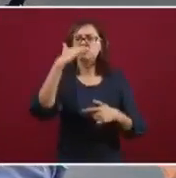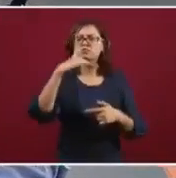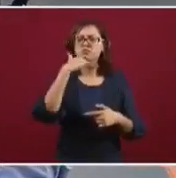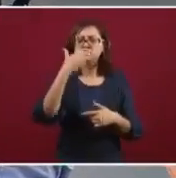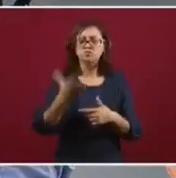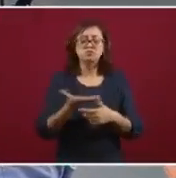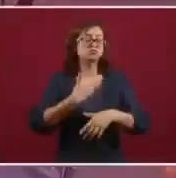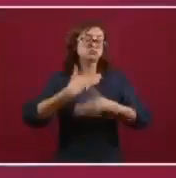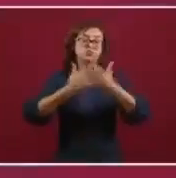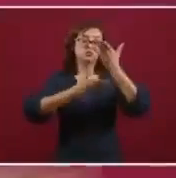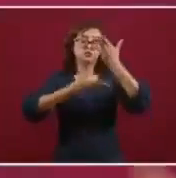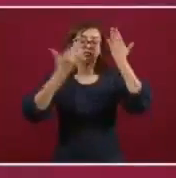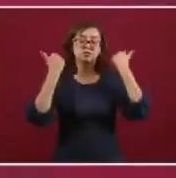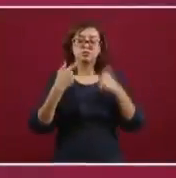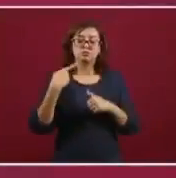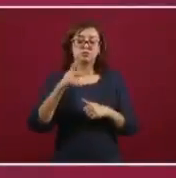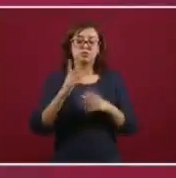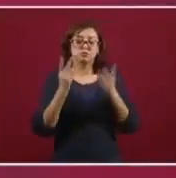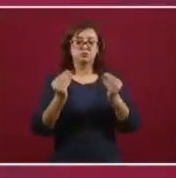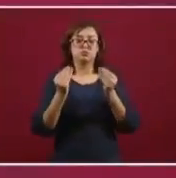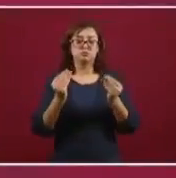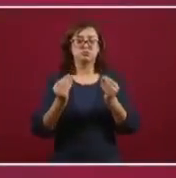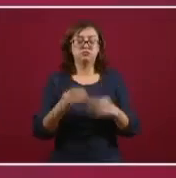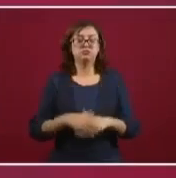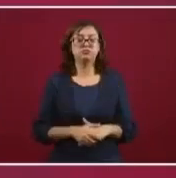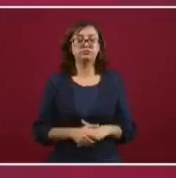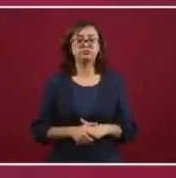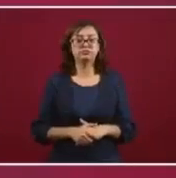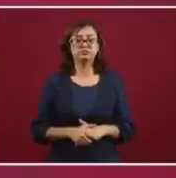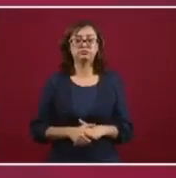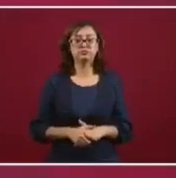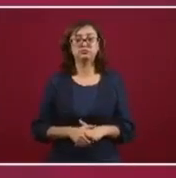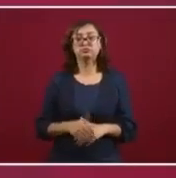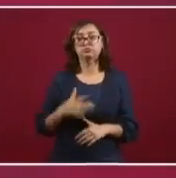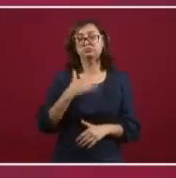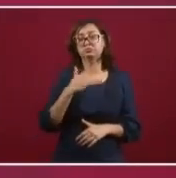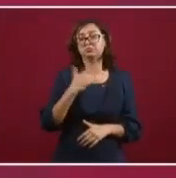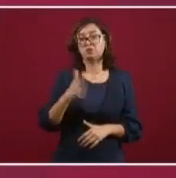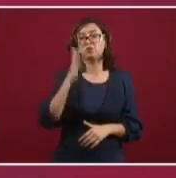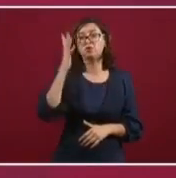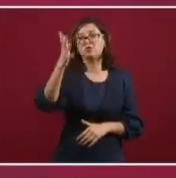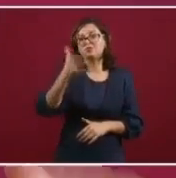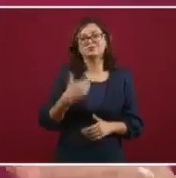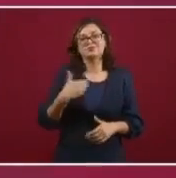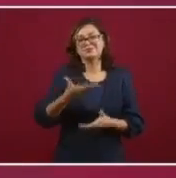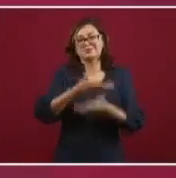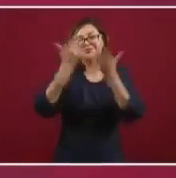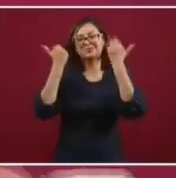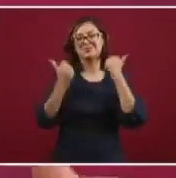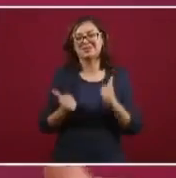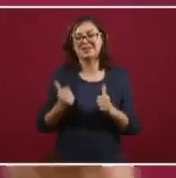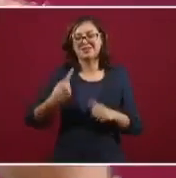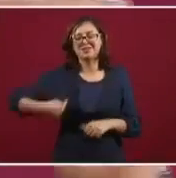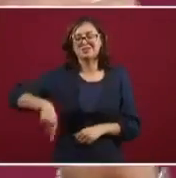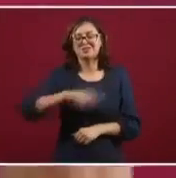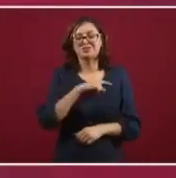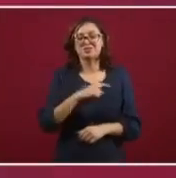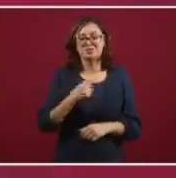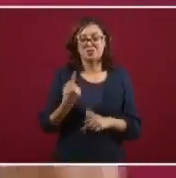Corrupción, no lo sabemos, ¿no? Pero es demasiado. Proyecciones, es que insisto, nosotros tratamos de manejarnos